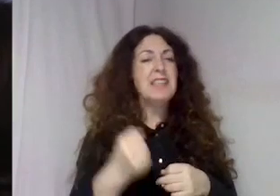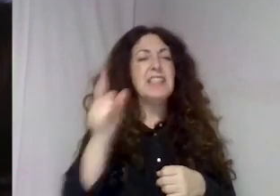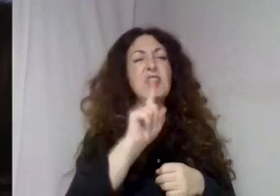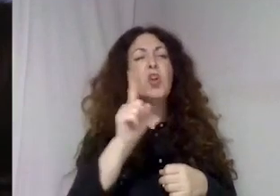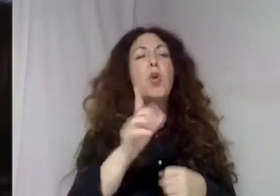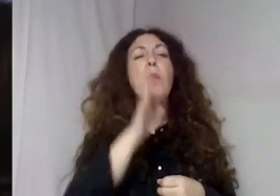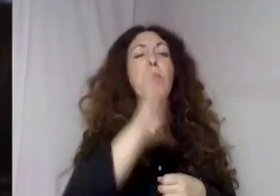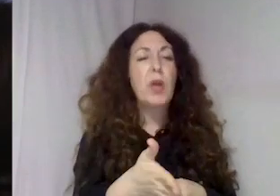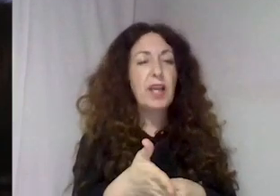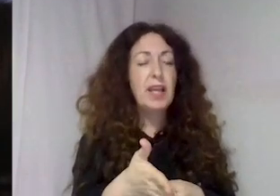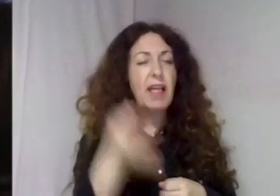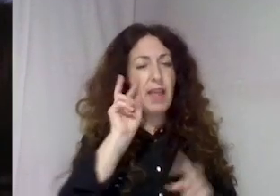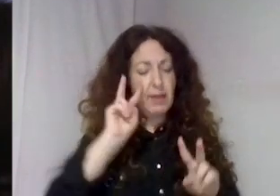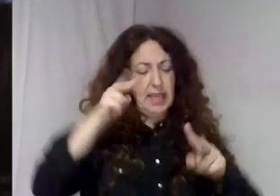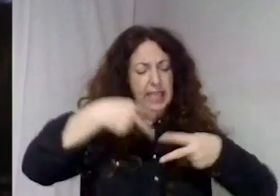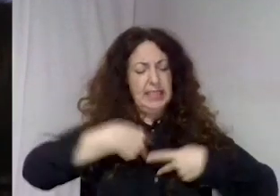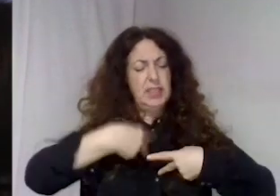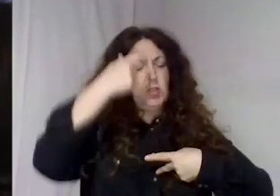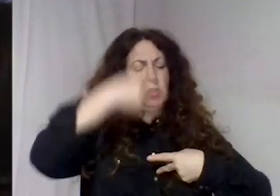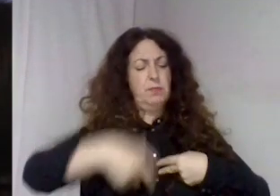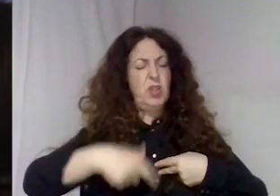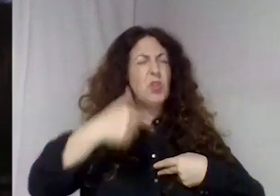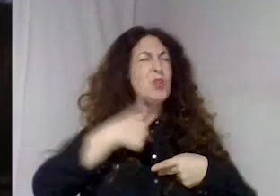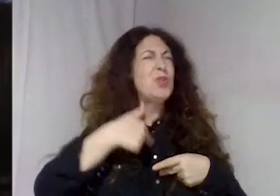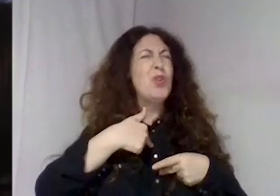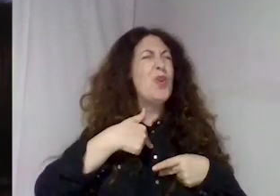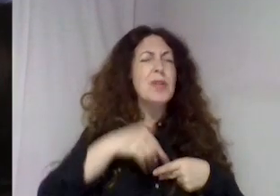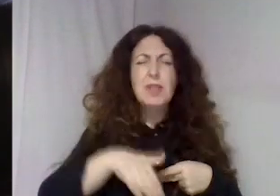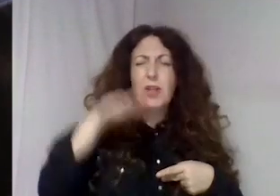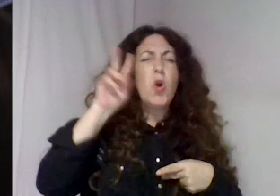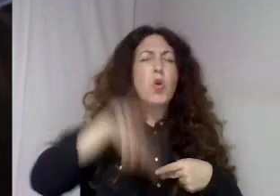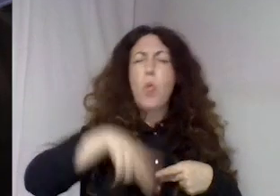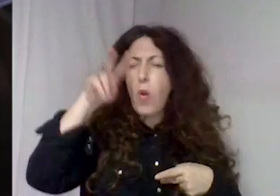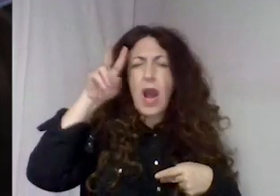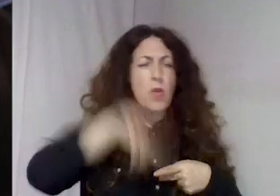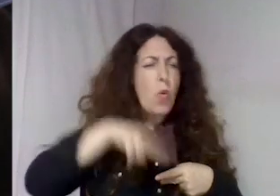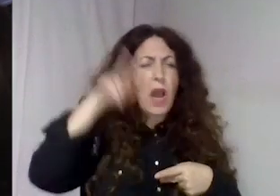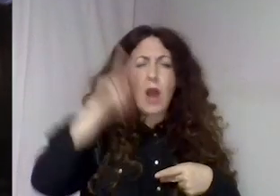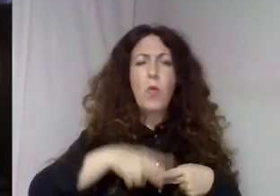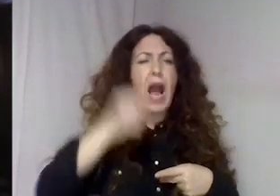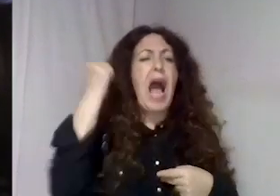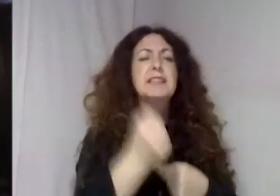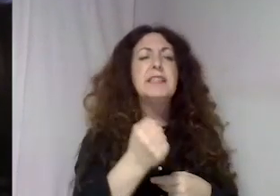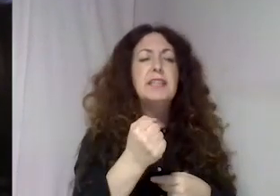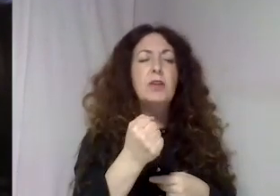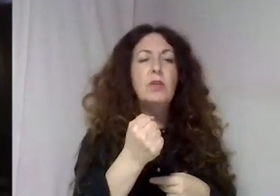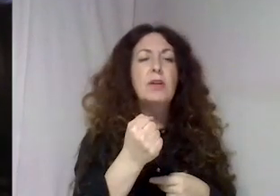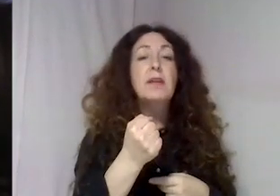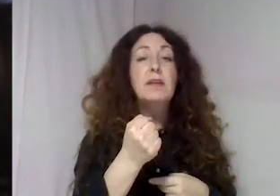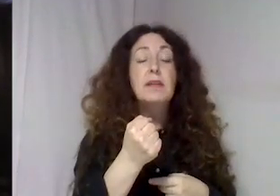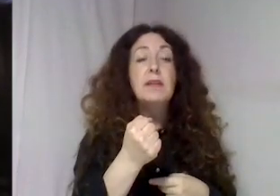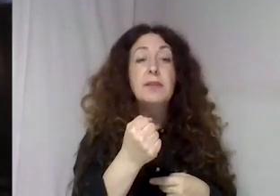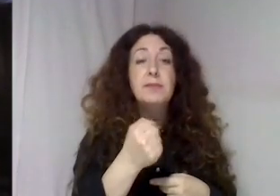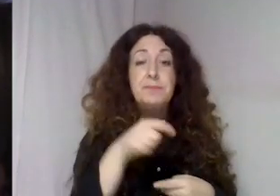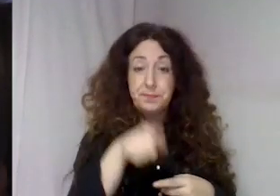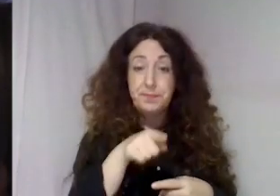estas cosas, los que nos hacen no ser asesinos. Es el miedo a la ley, el miedo a la coacción. ¿Qué